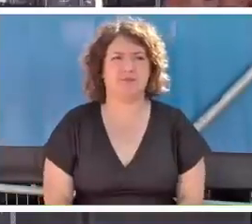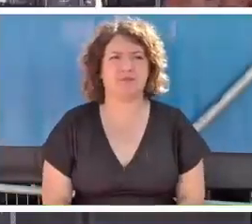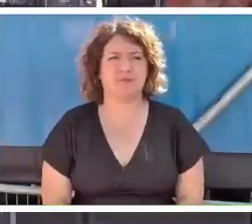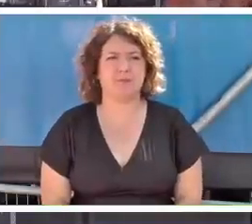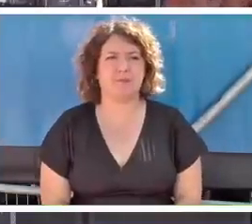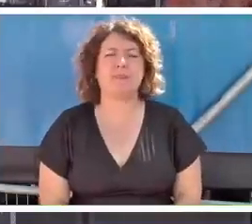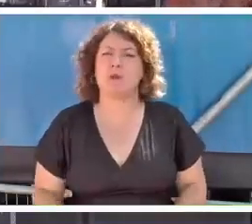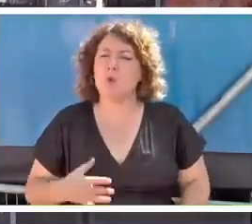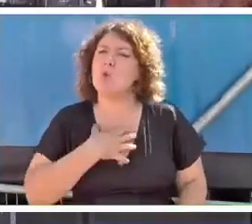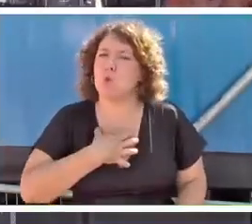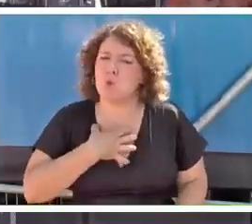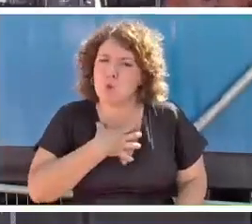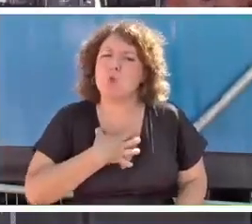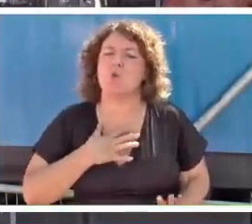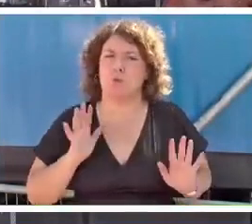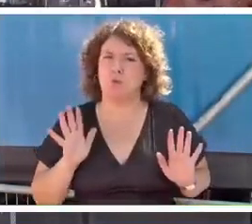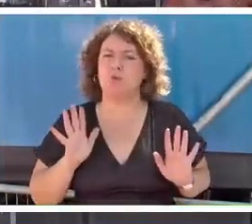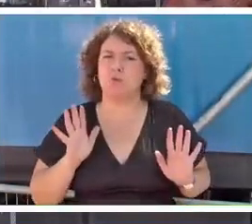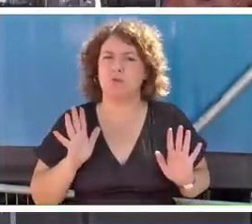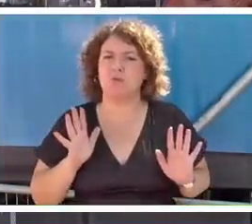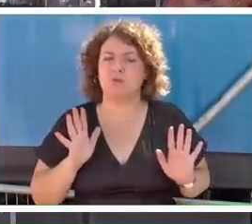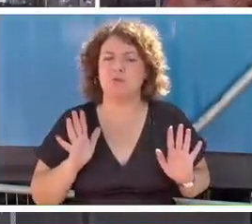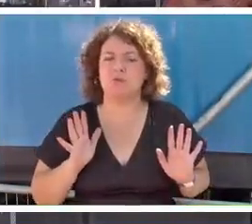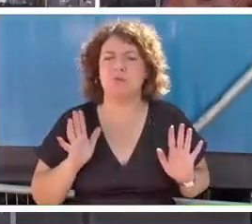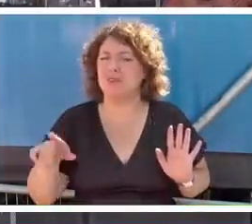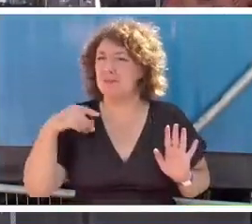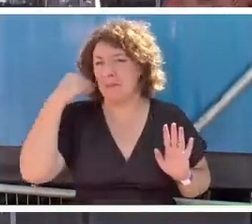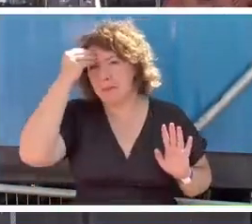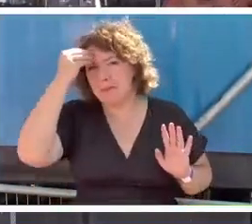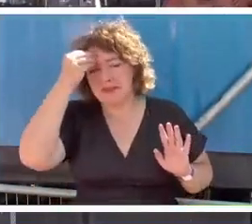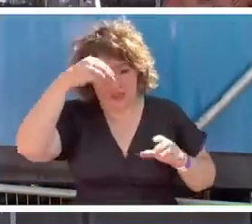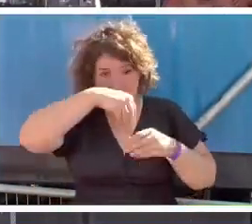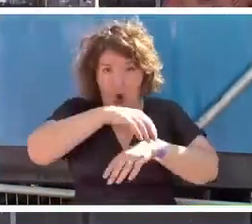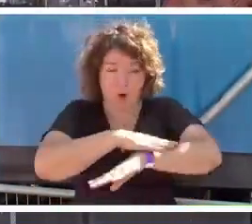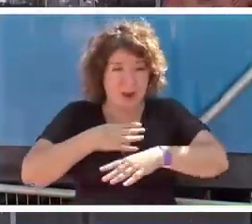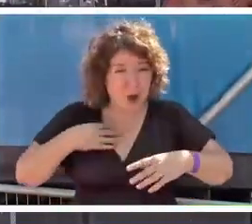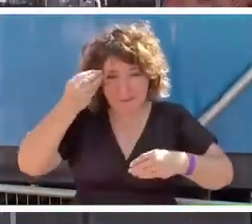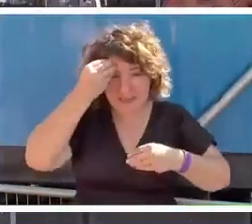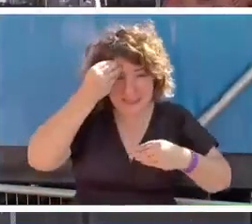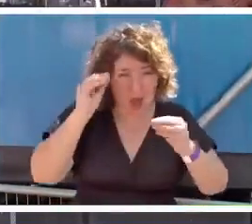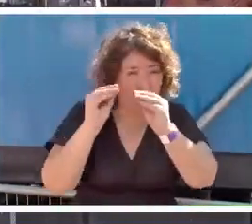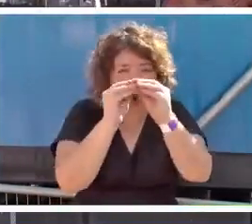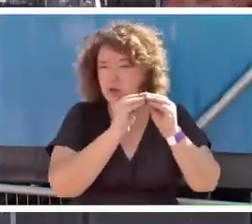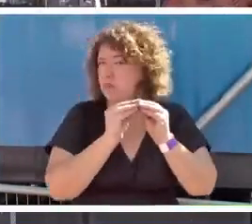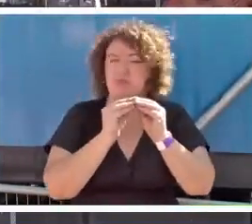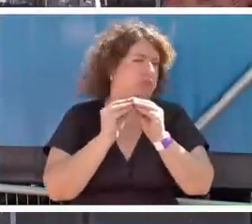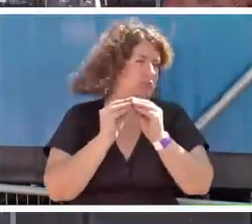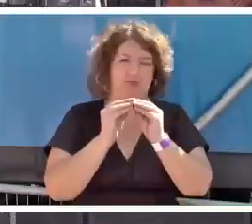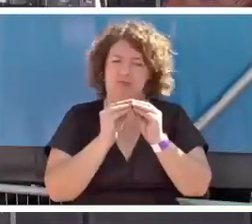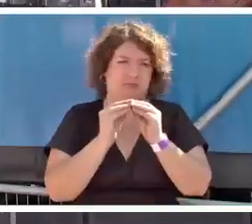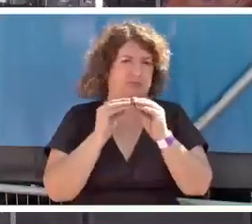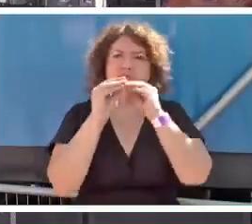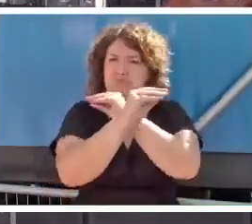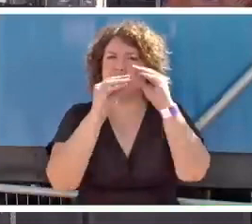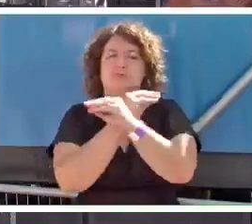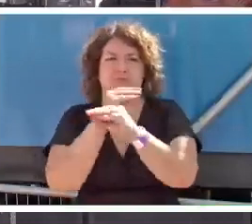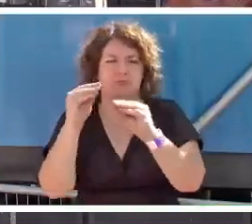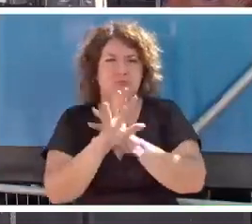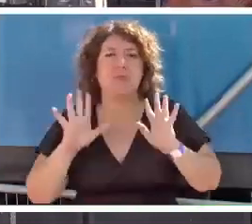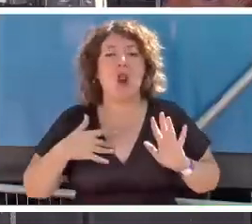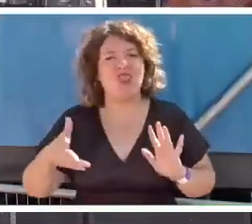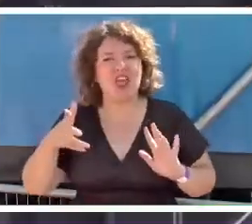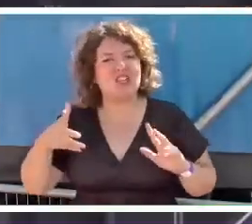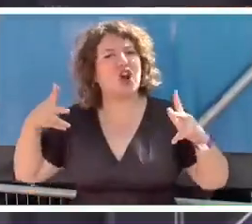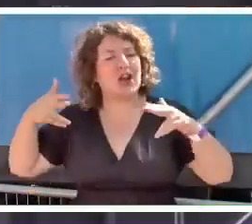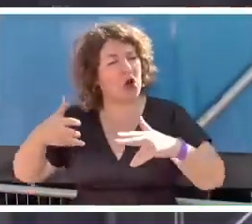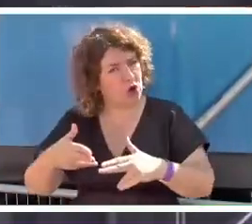ha costado mucho. No todos pensamos igual en el Gobierno. Hemos salido de esta crisis sin recortar